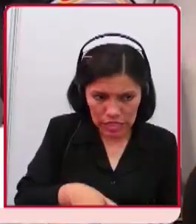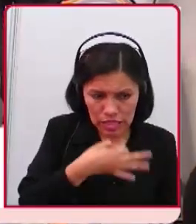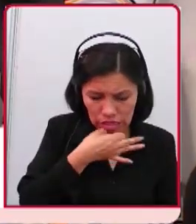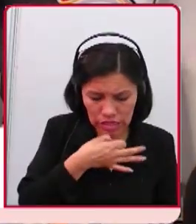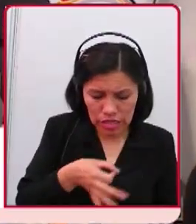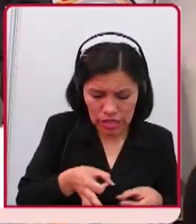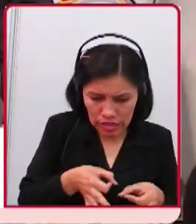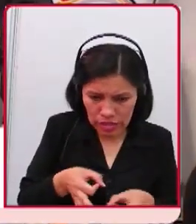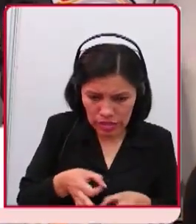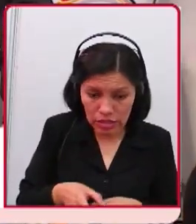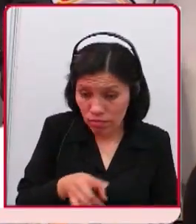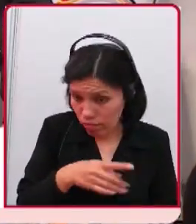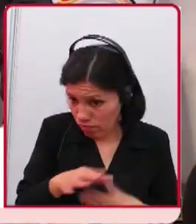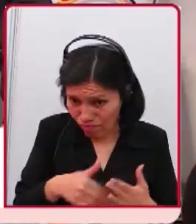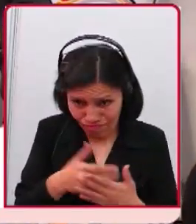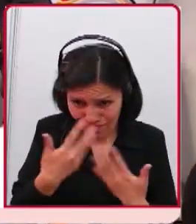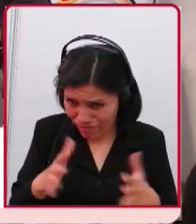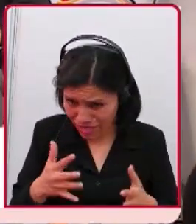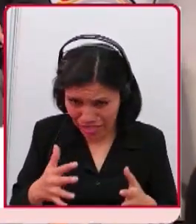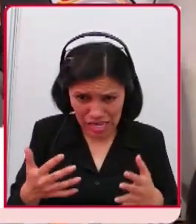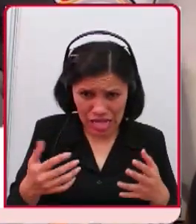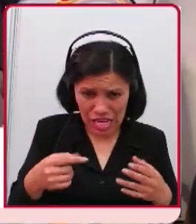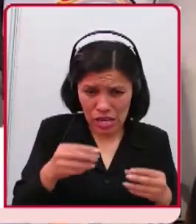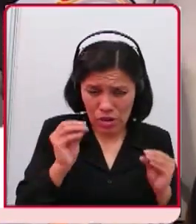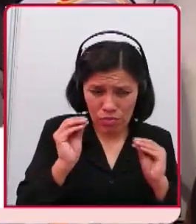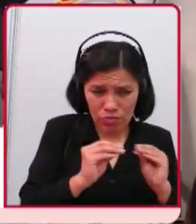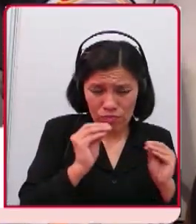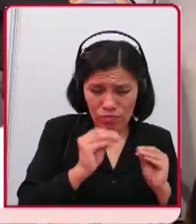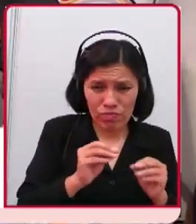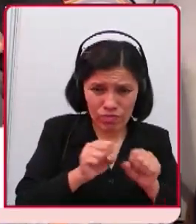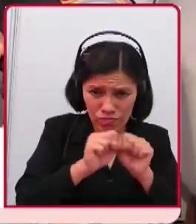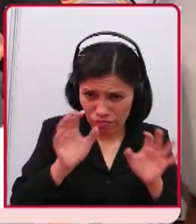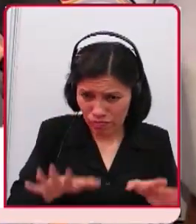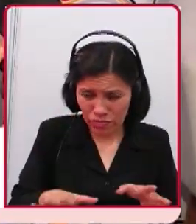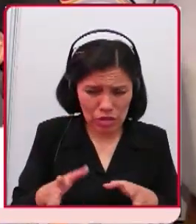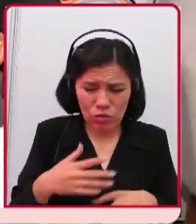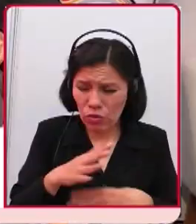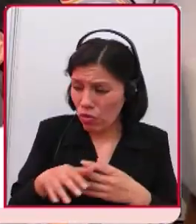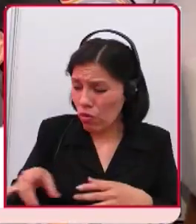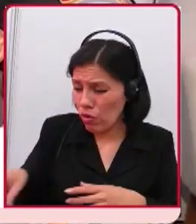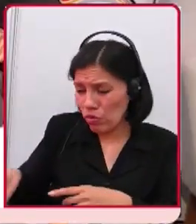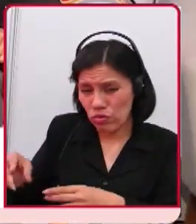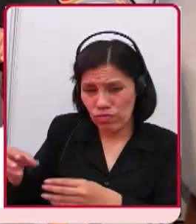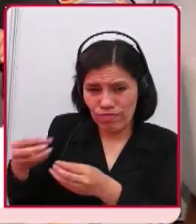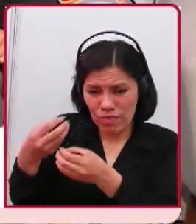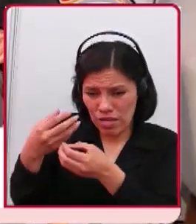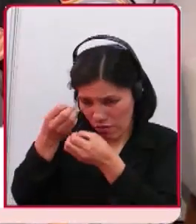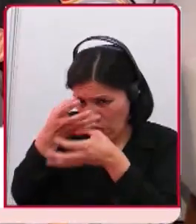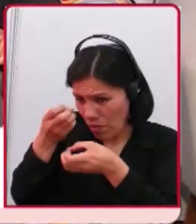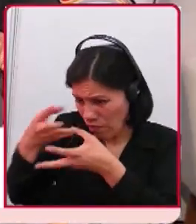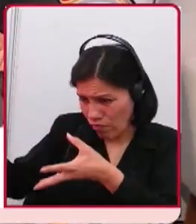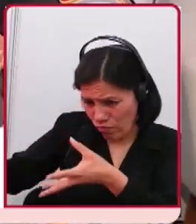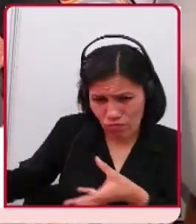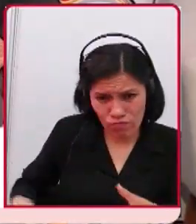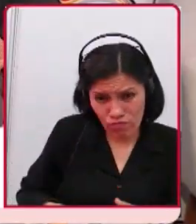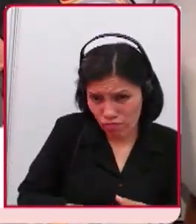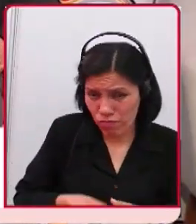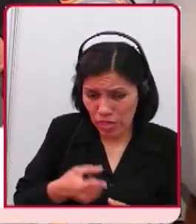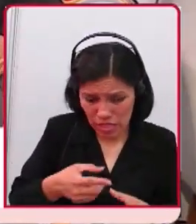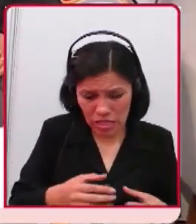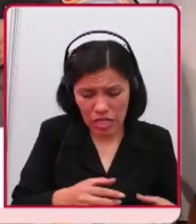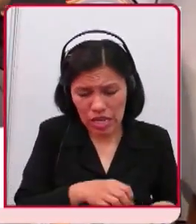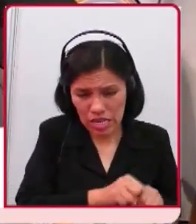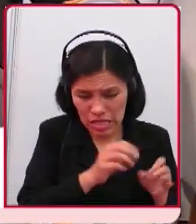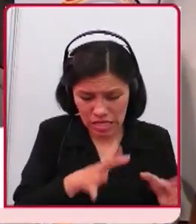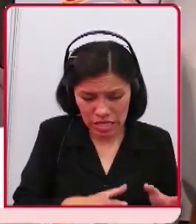tienen implementado, todo eso lo tienen asociado ya, establecido a través de la captura de datos para que se pueda alimentar este modelo que pueden hacer.